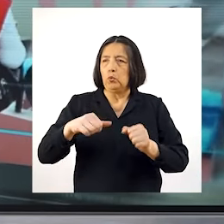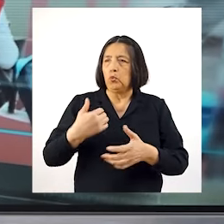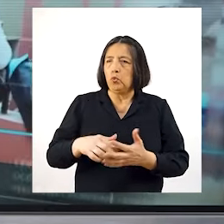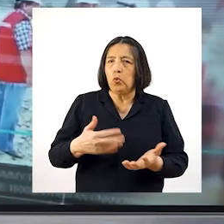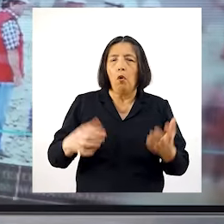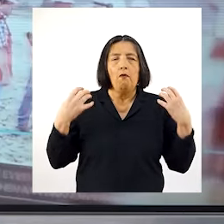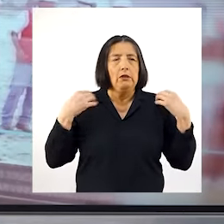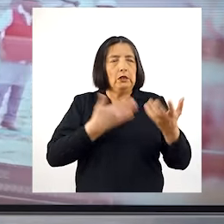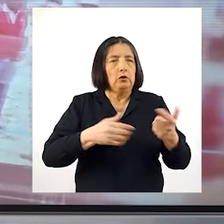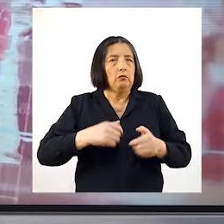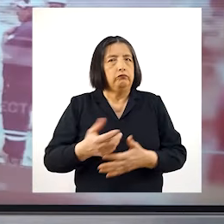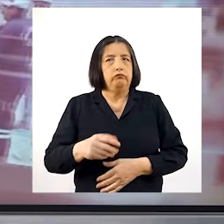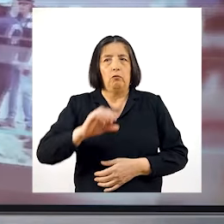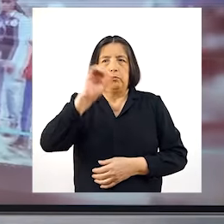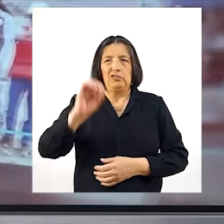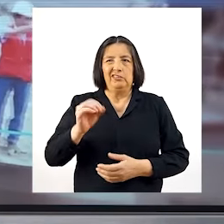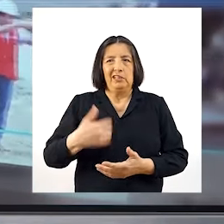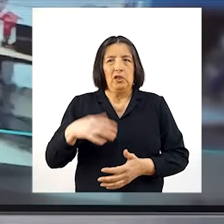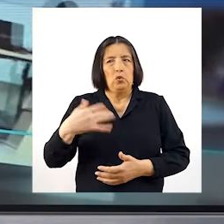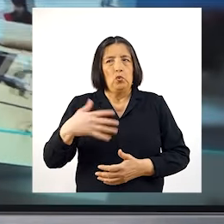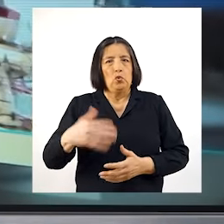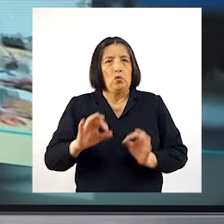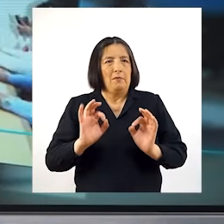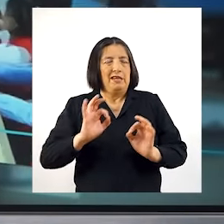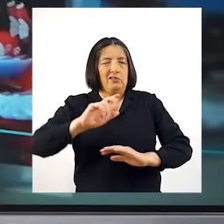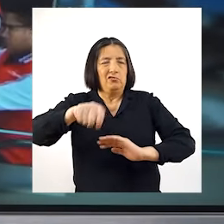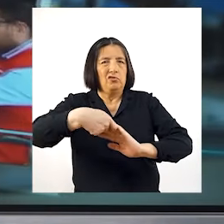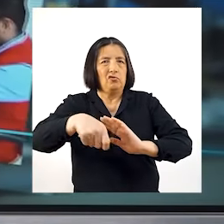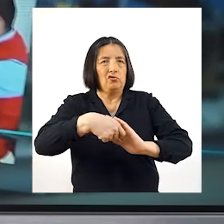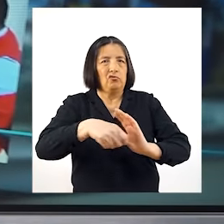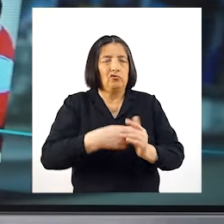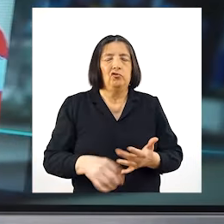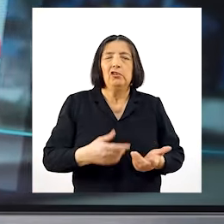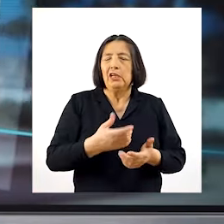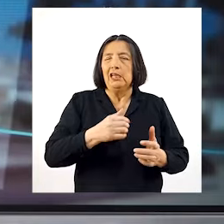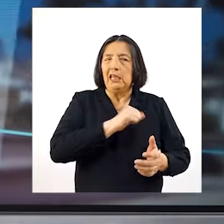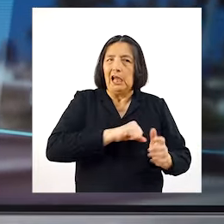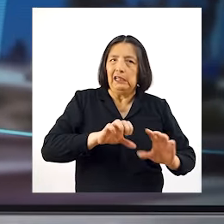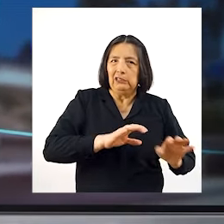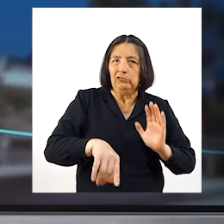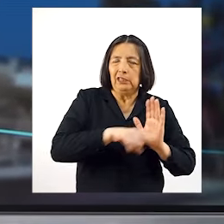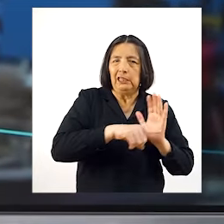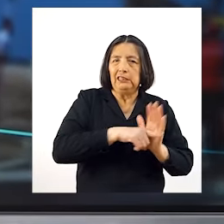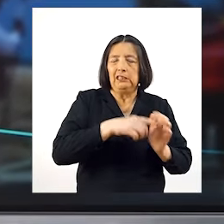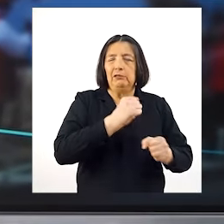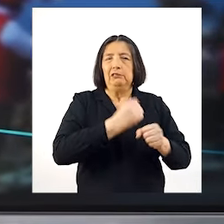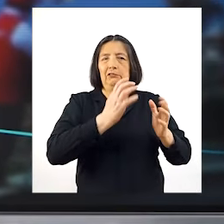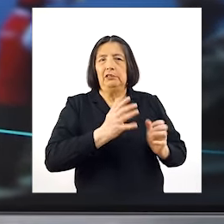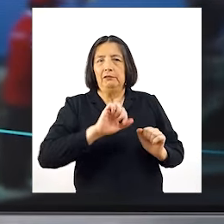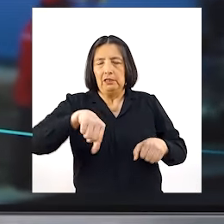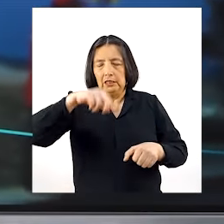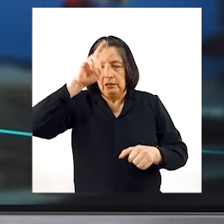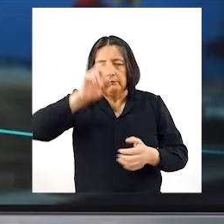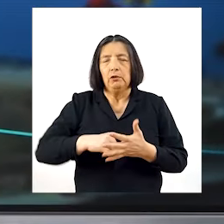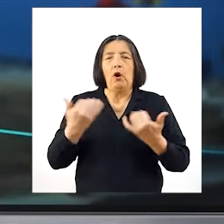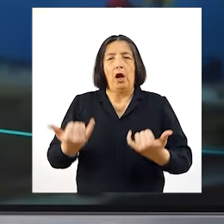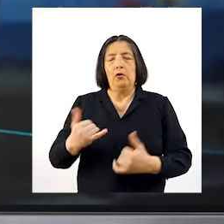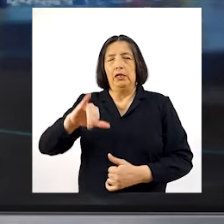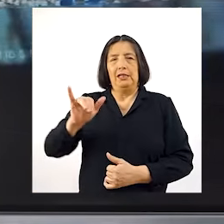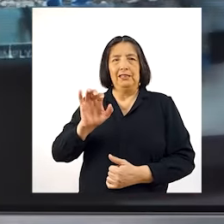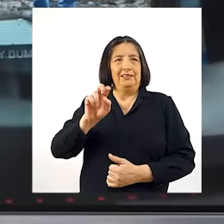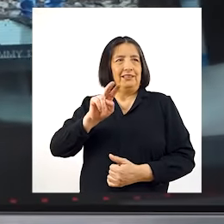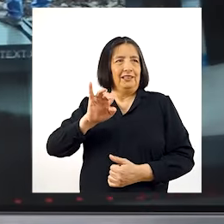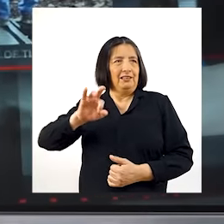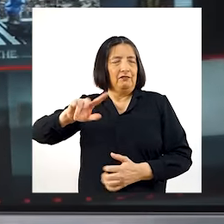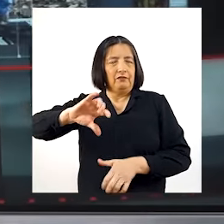del Gobierno Nacional con mayores índices de riesgo de corrupción en conducta funcional en el país. Se encuentra con nosotros Jennifer